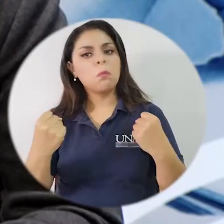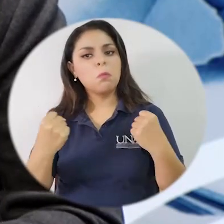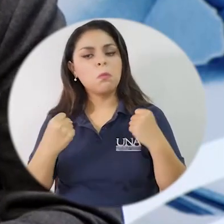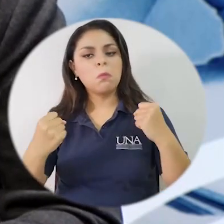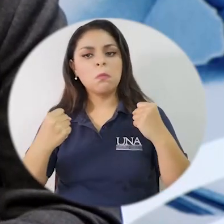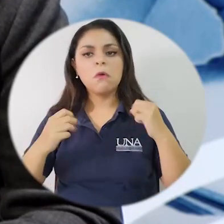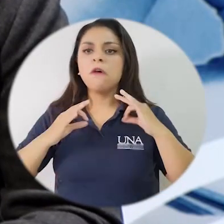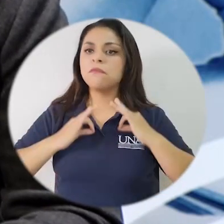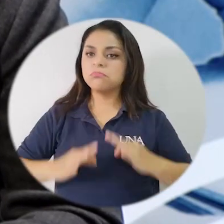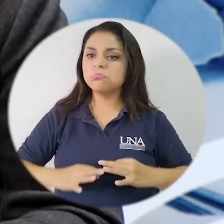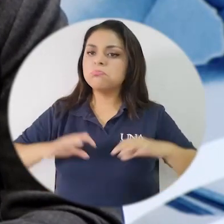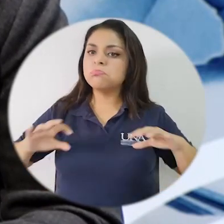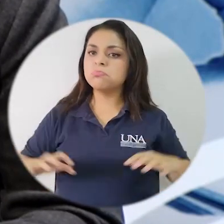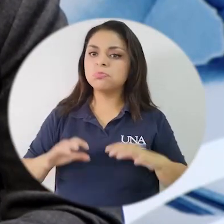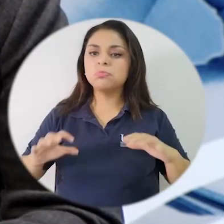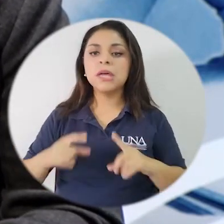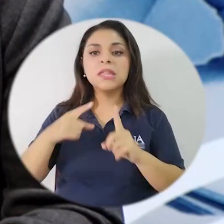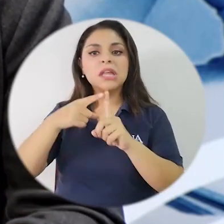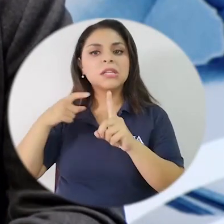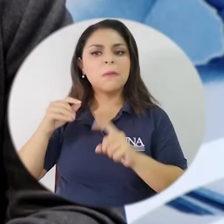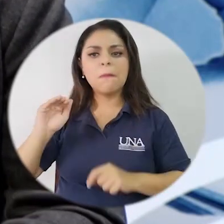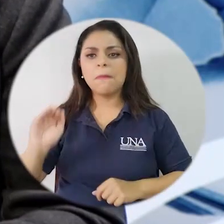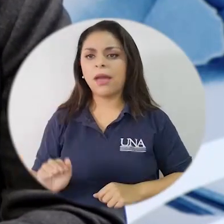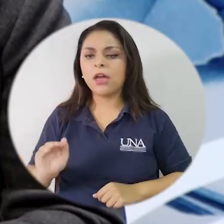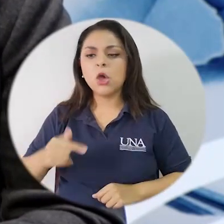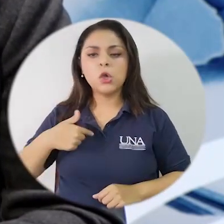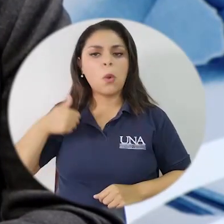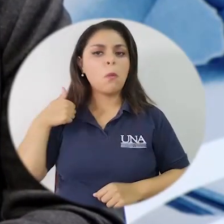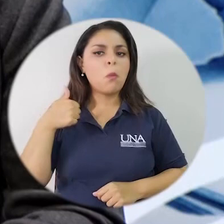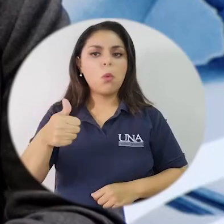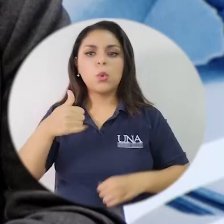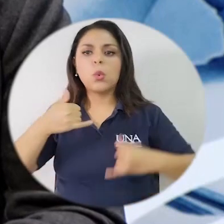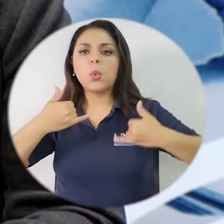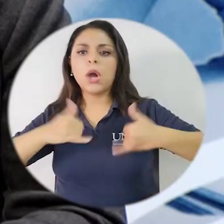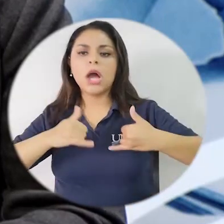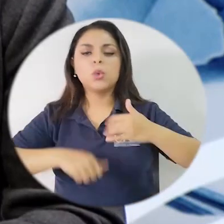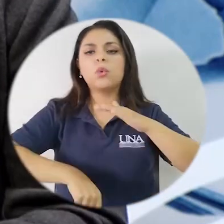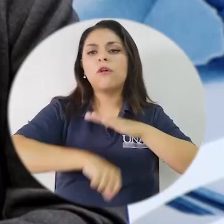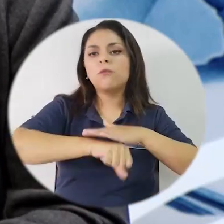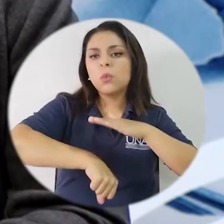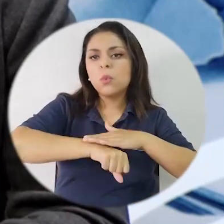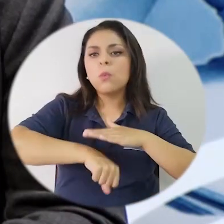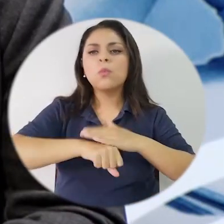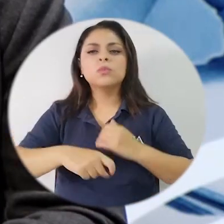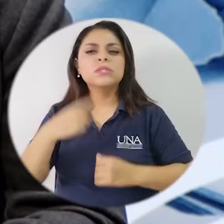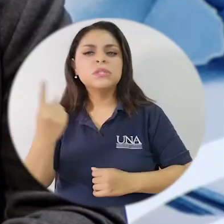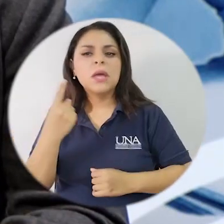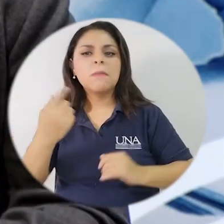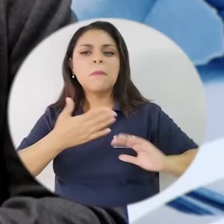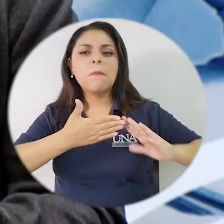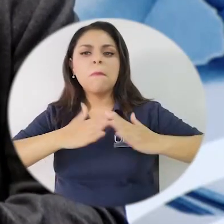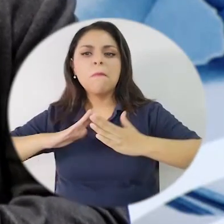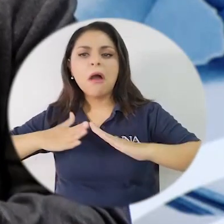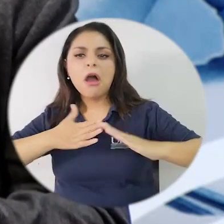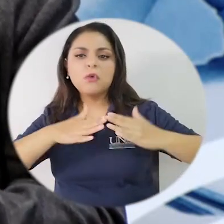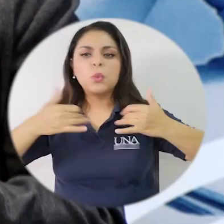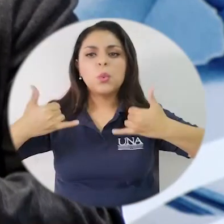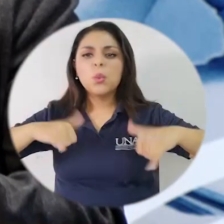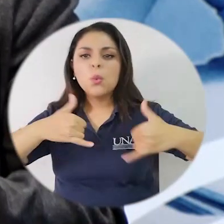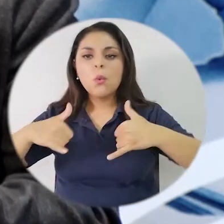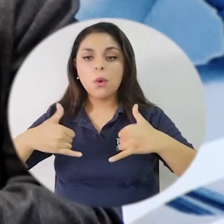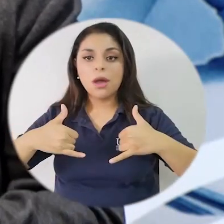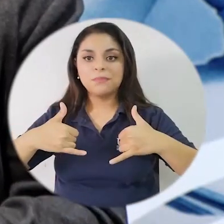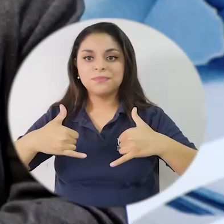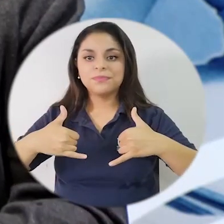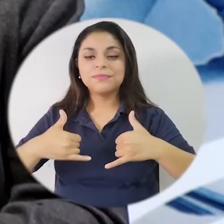desde pequeños, ellos tenían expresiones, era buenísimo para jugar fútbol o para jugar bola, yo siempre pasaba en el barrio, entonces lo que les